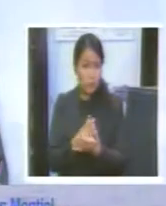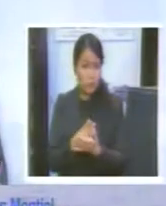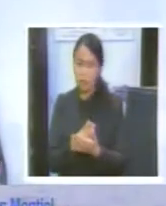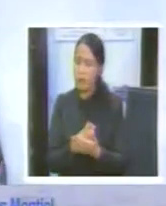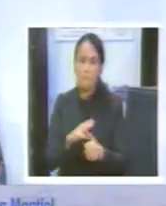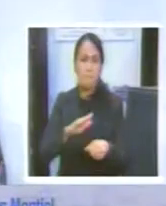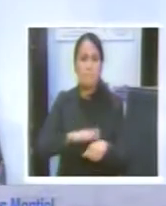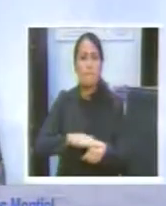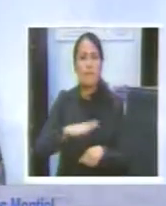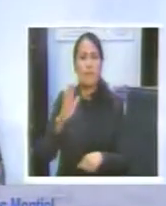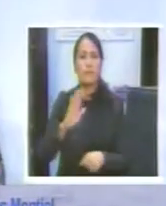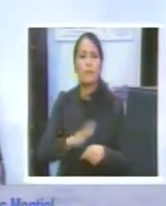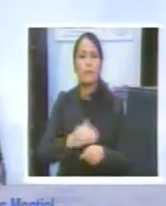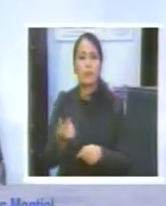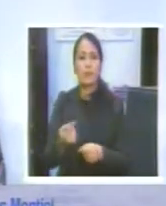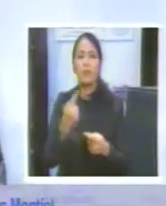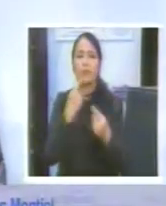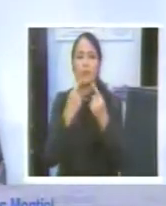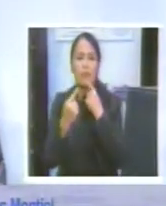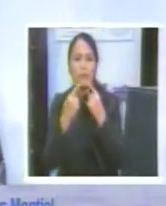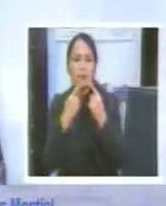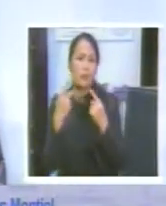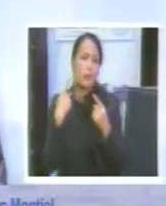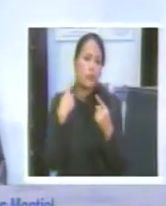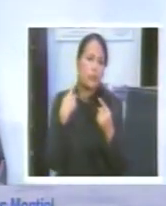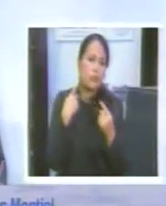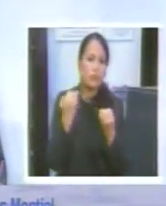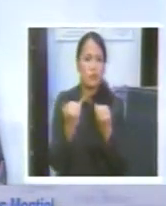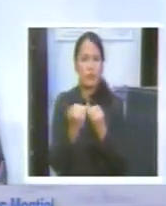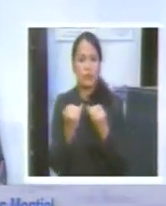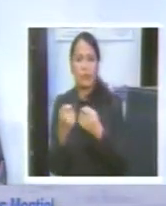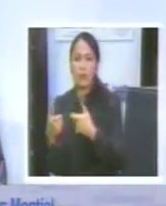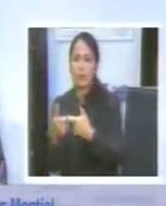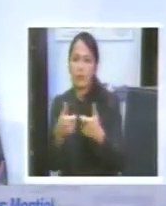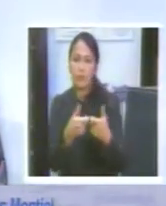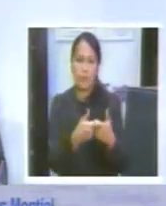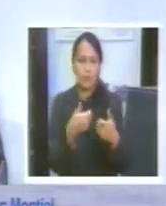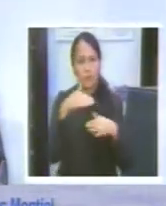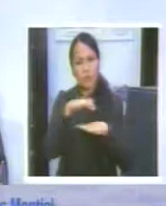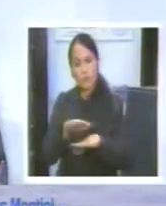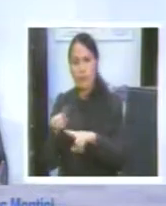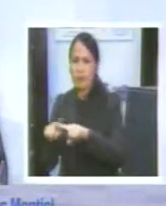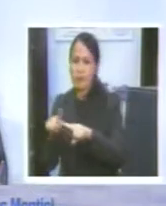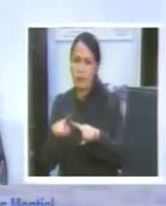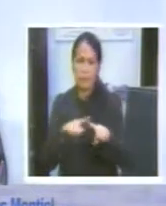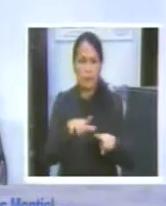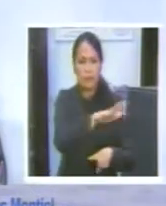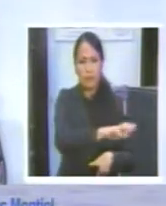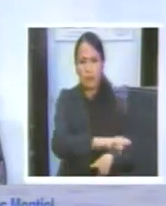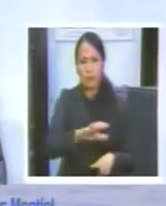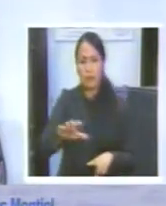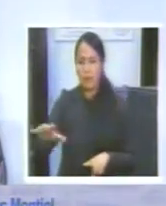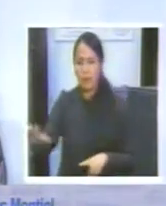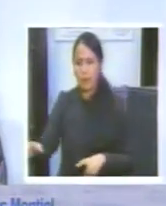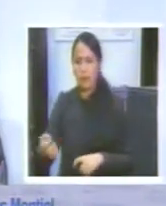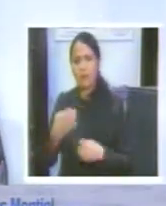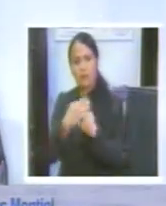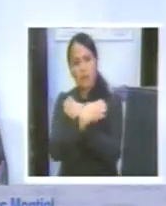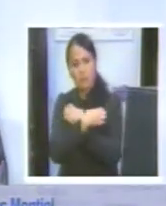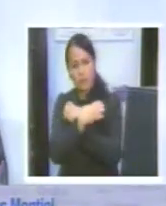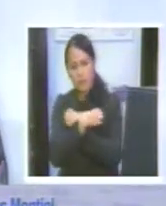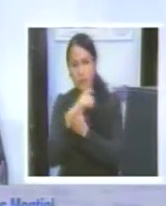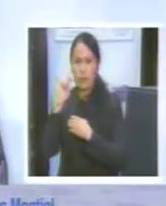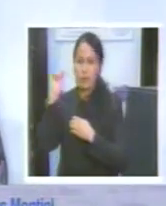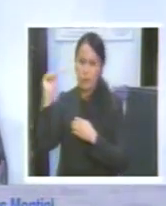en que contempla también el diálogo político y la cooperación en muy diversos rubros, incluyendo el educativo y el